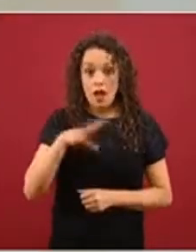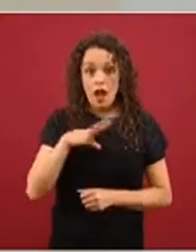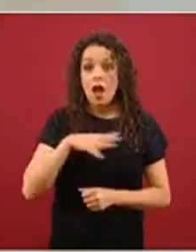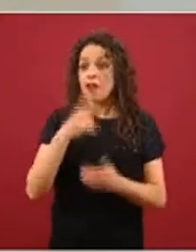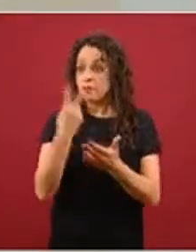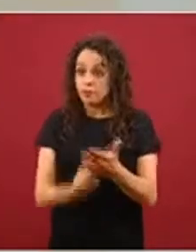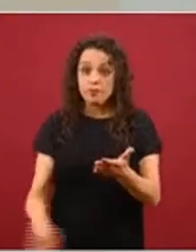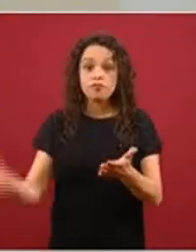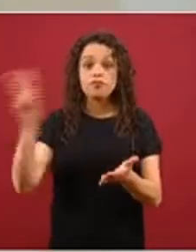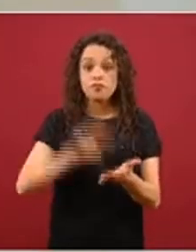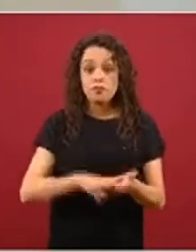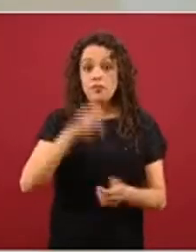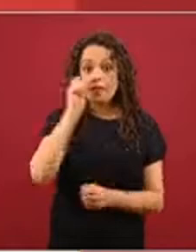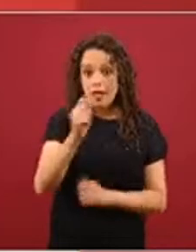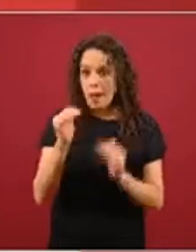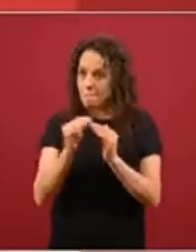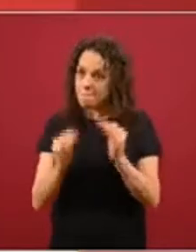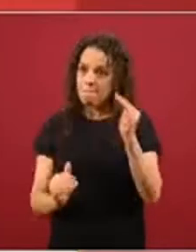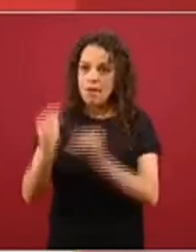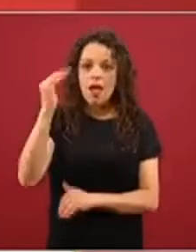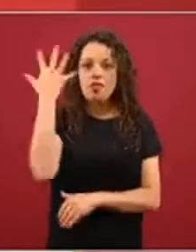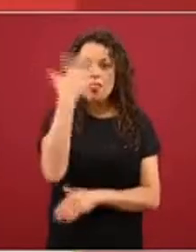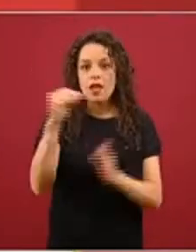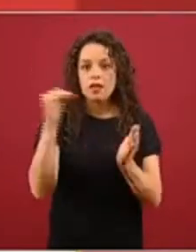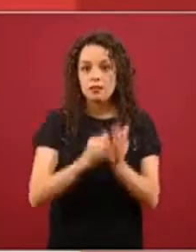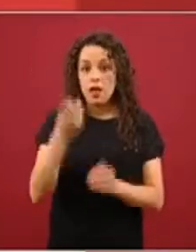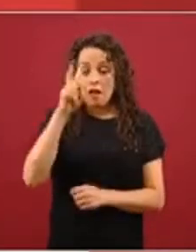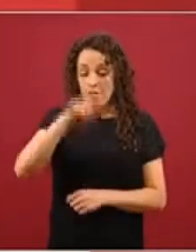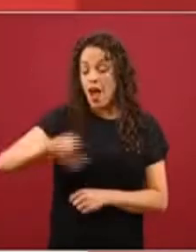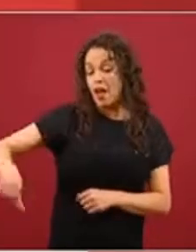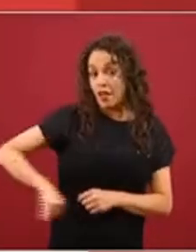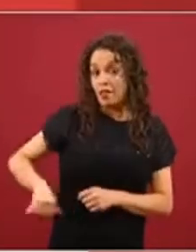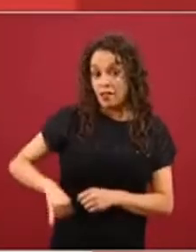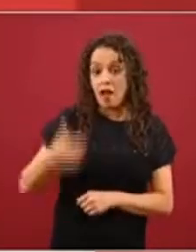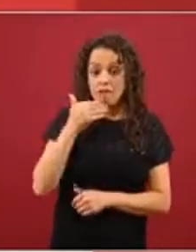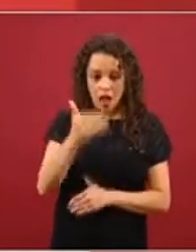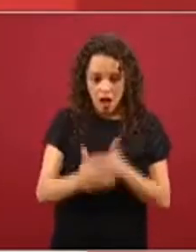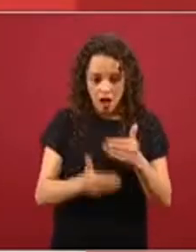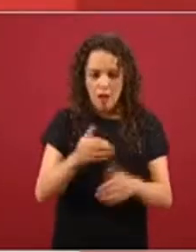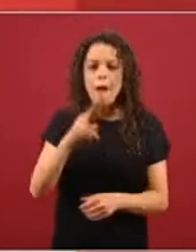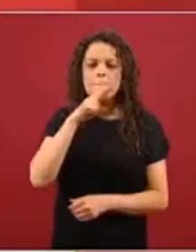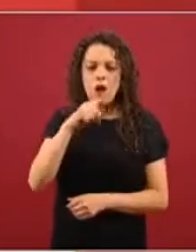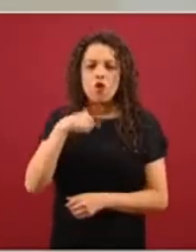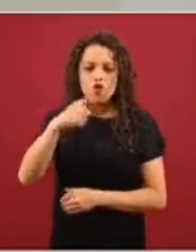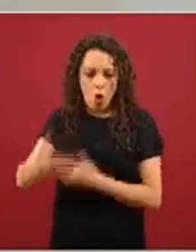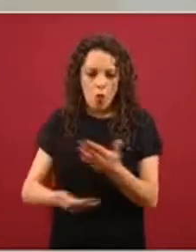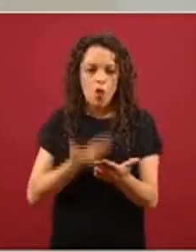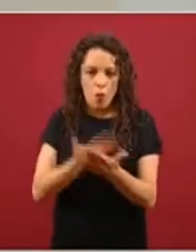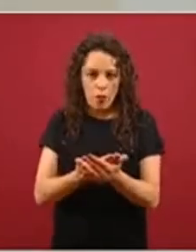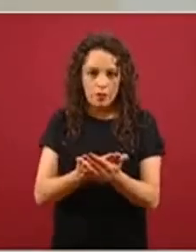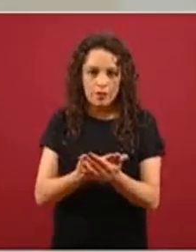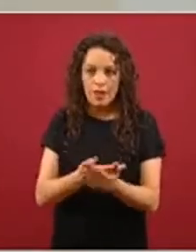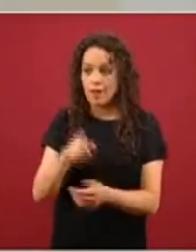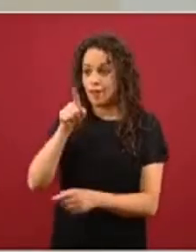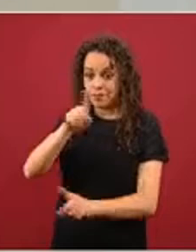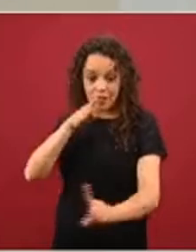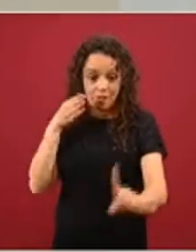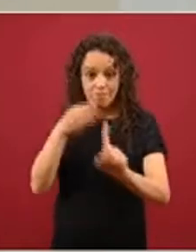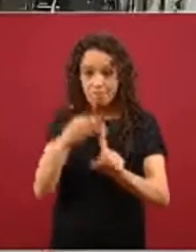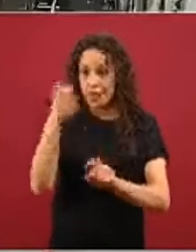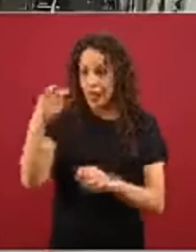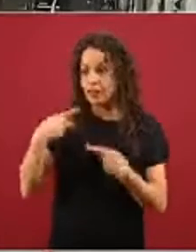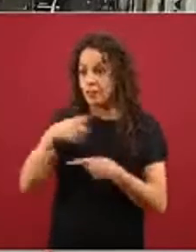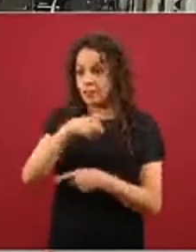10,000 más, y es un plan muy interesante que va en muy buen avance. Entonces, les propongo mejor una entrevista específica con estos